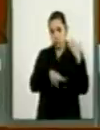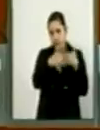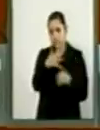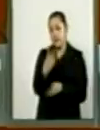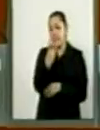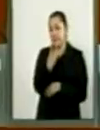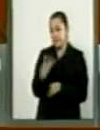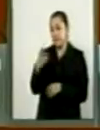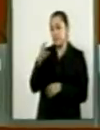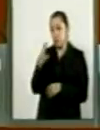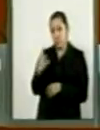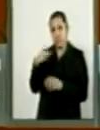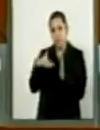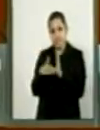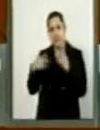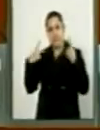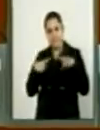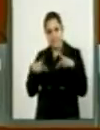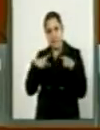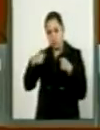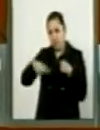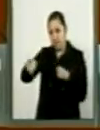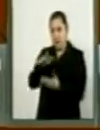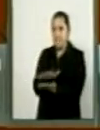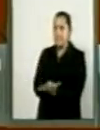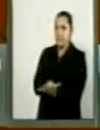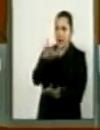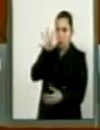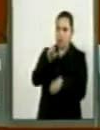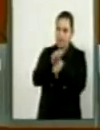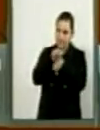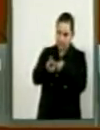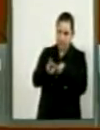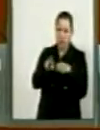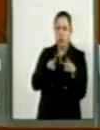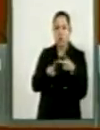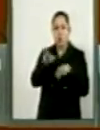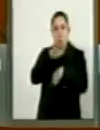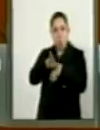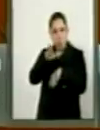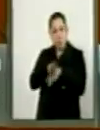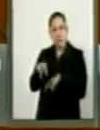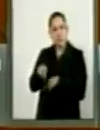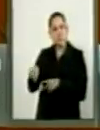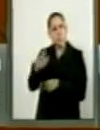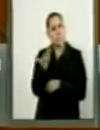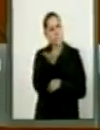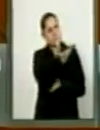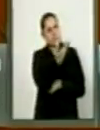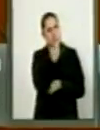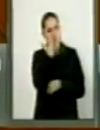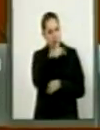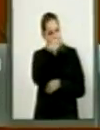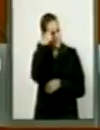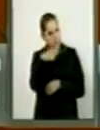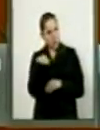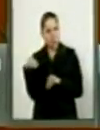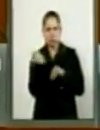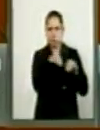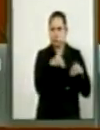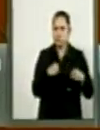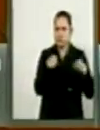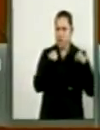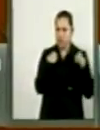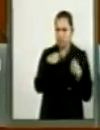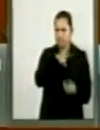3.423 personas, la mayoría de El Salvador y Honduras, solicitaron asilo en México, lo que representó un aumento